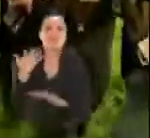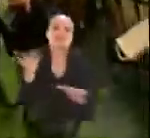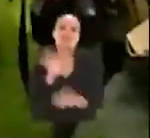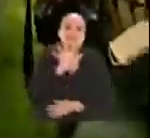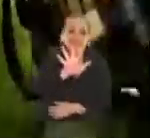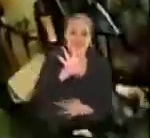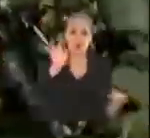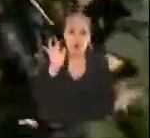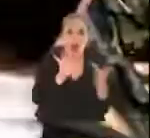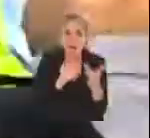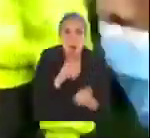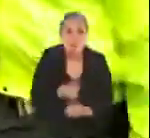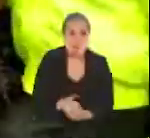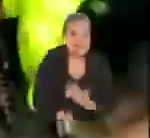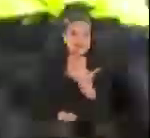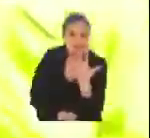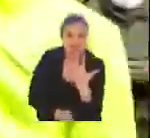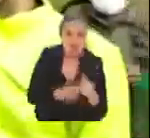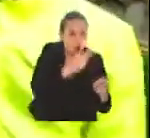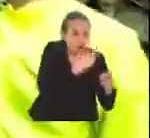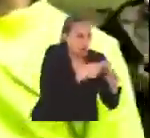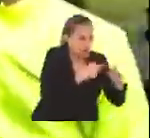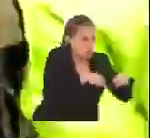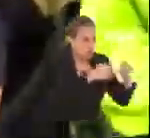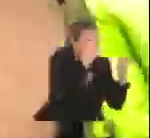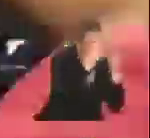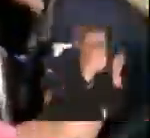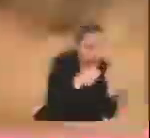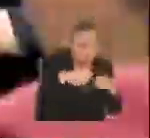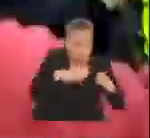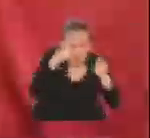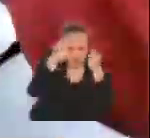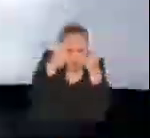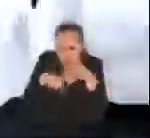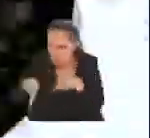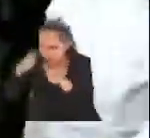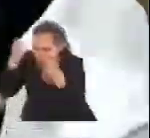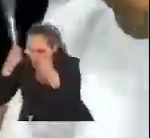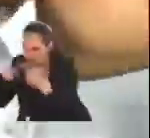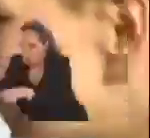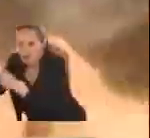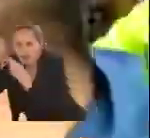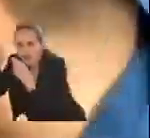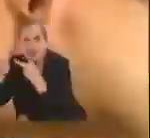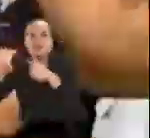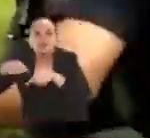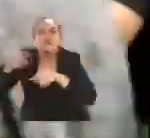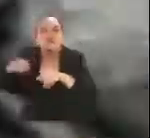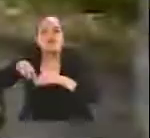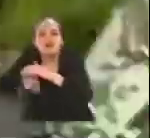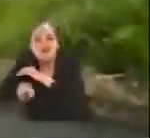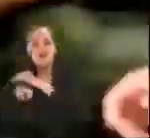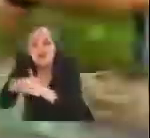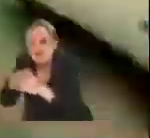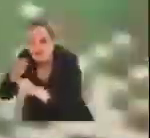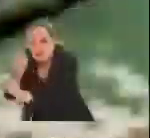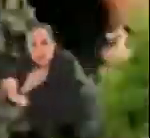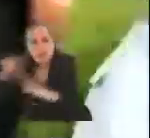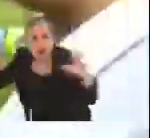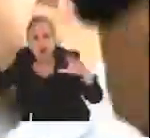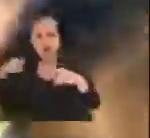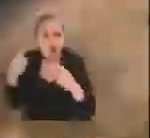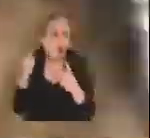éstas las atalanta y está también toda la estrategia artemisa de protección al medio ambiente todo eso articulado con la